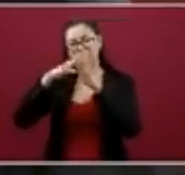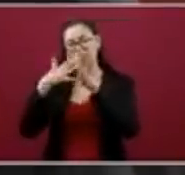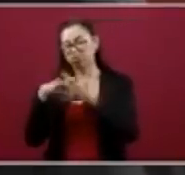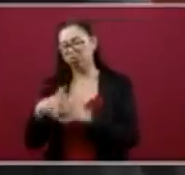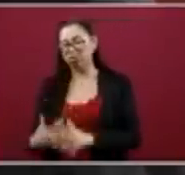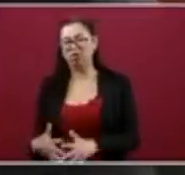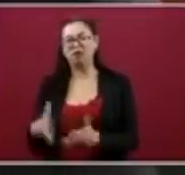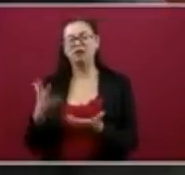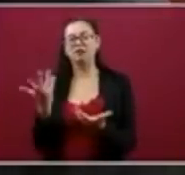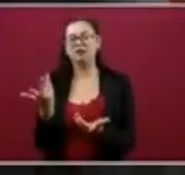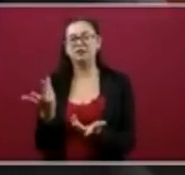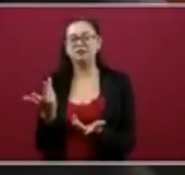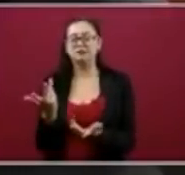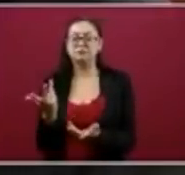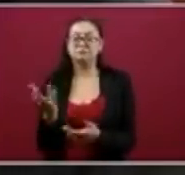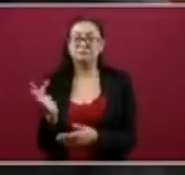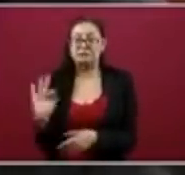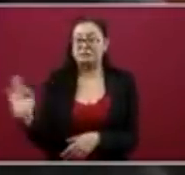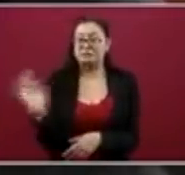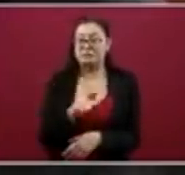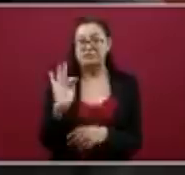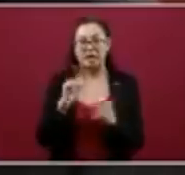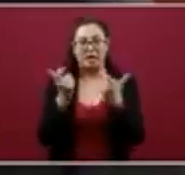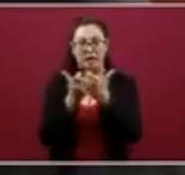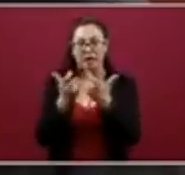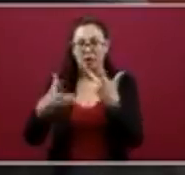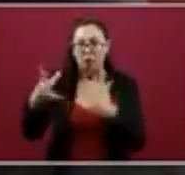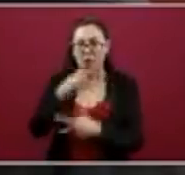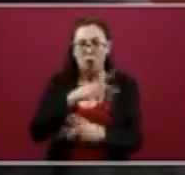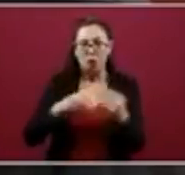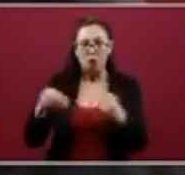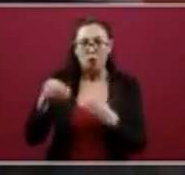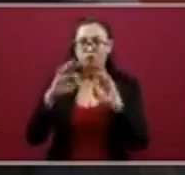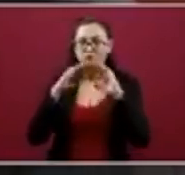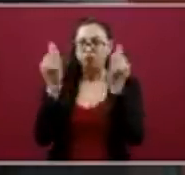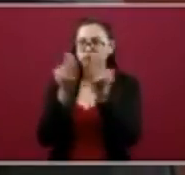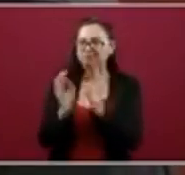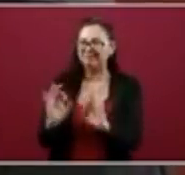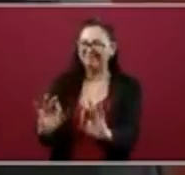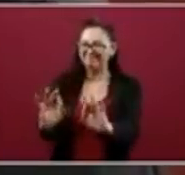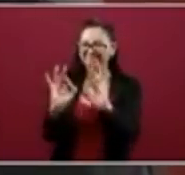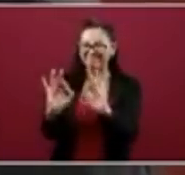Ya lo he dicho, puede ser el mejor modelo económico,